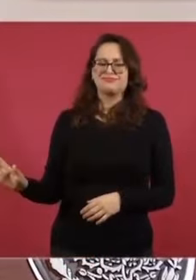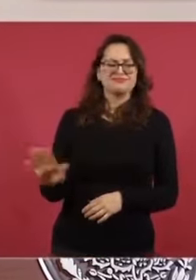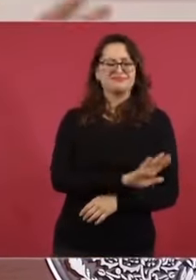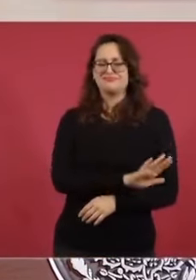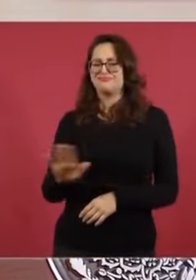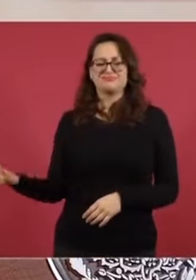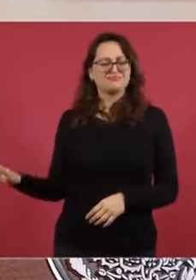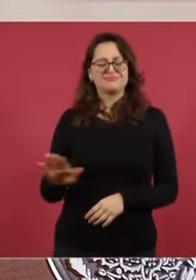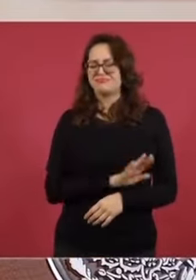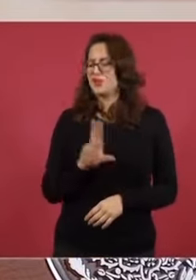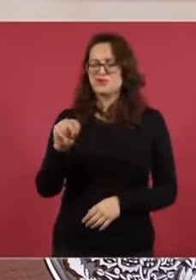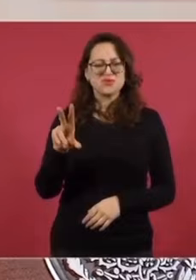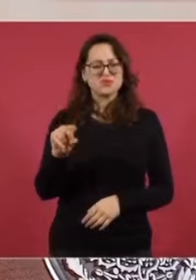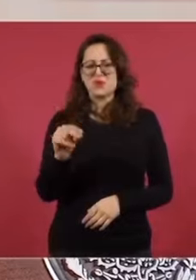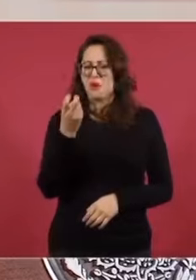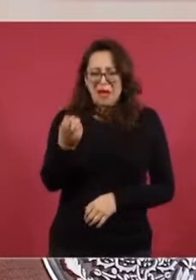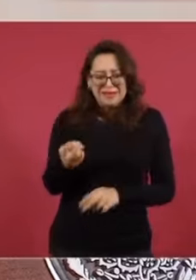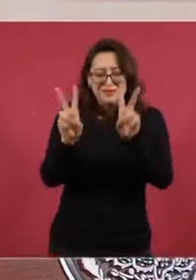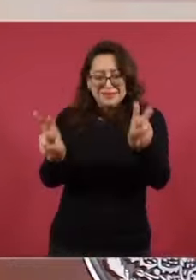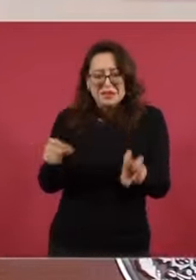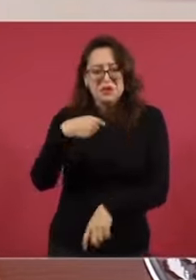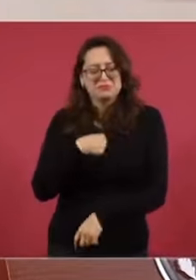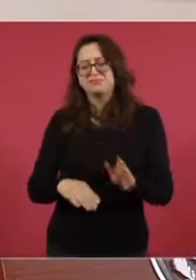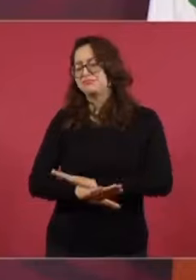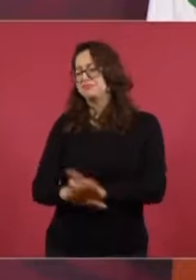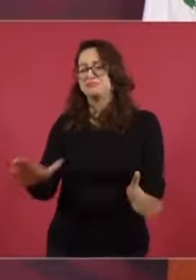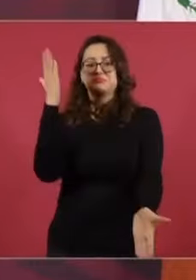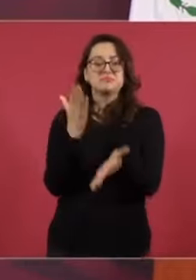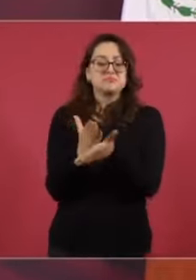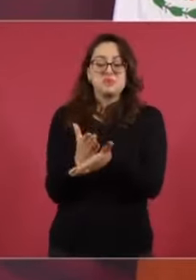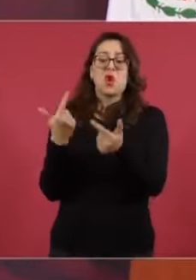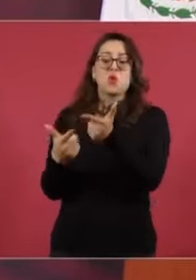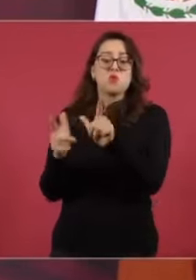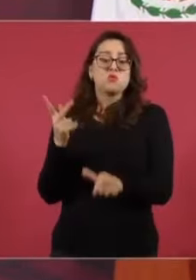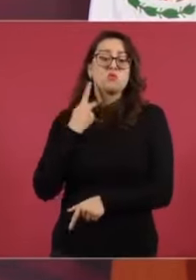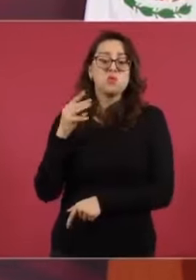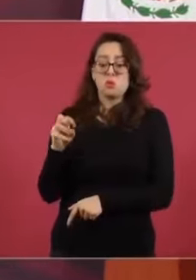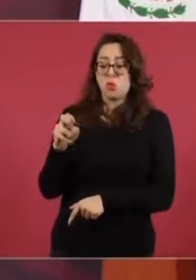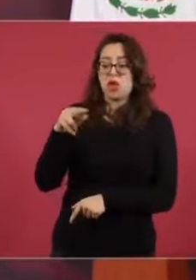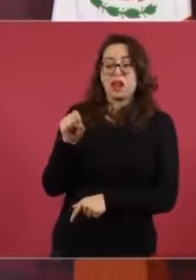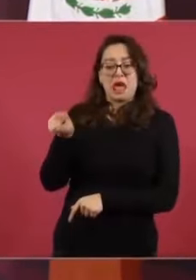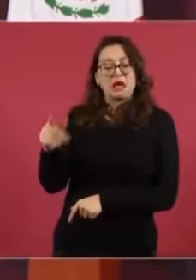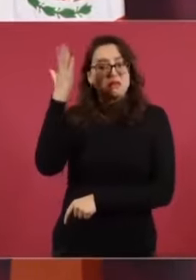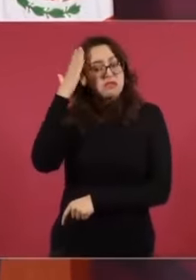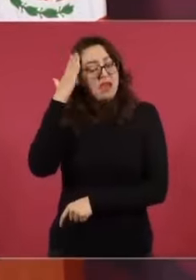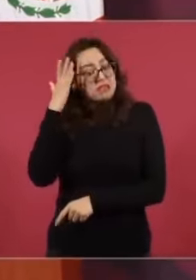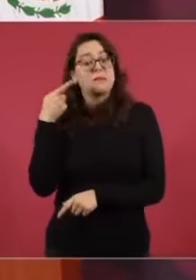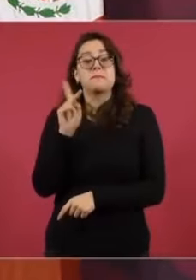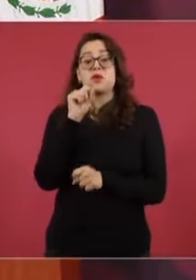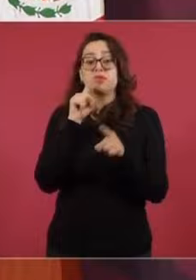No, yo ya de eso no hablo, es que ella es la dirigente del movimiento, pero también es mi amiga y es mi compañera.